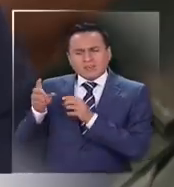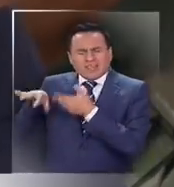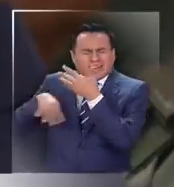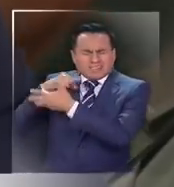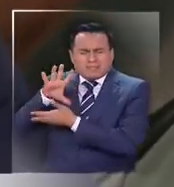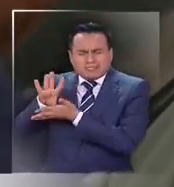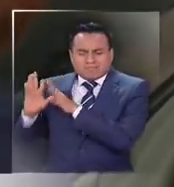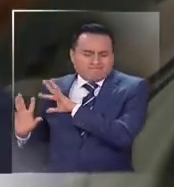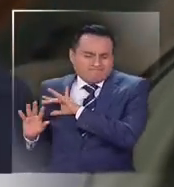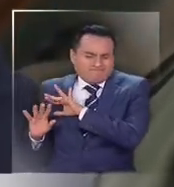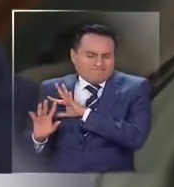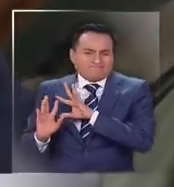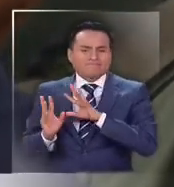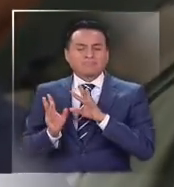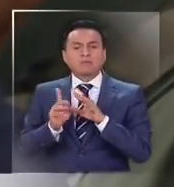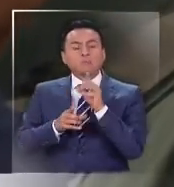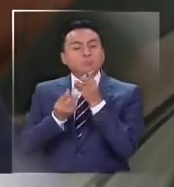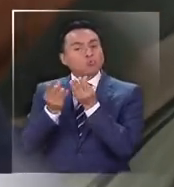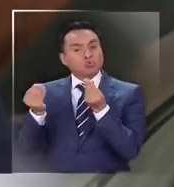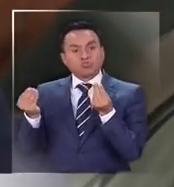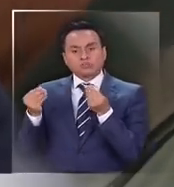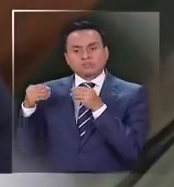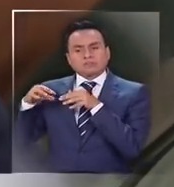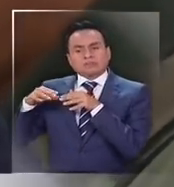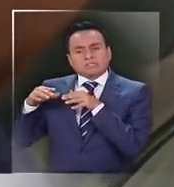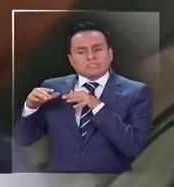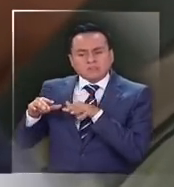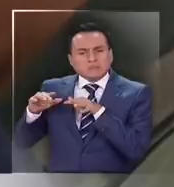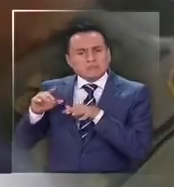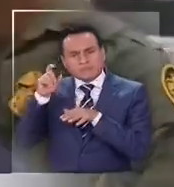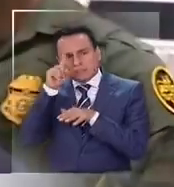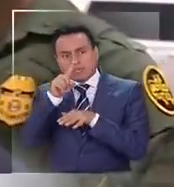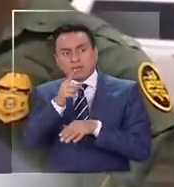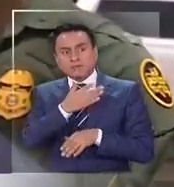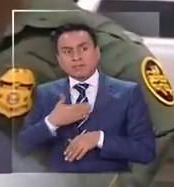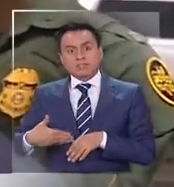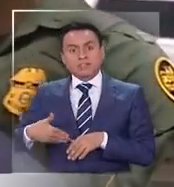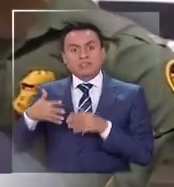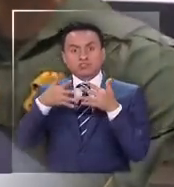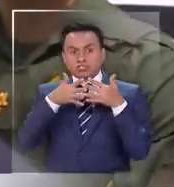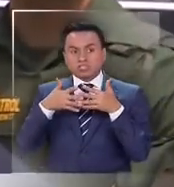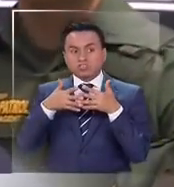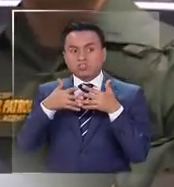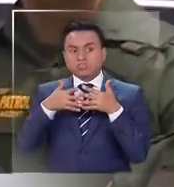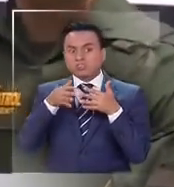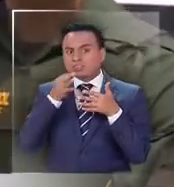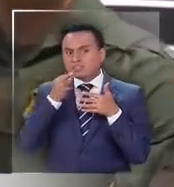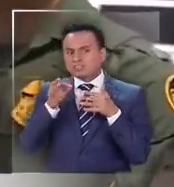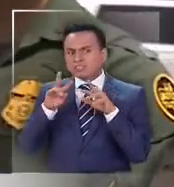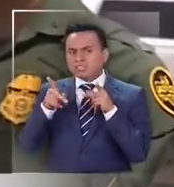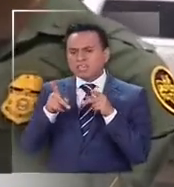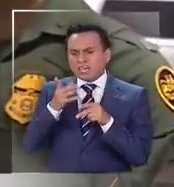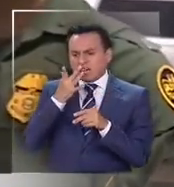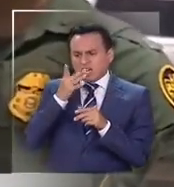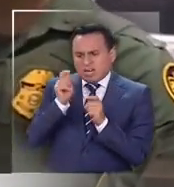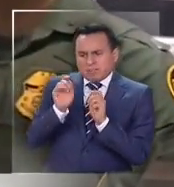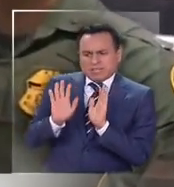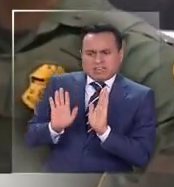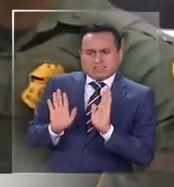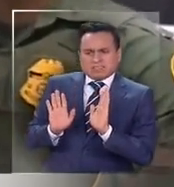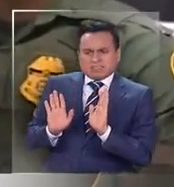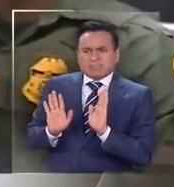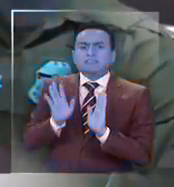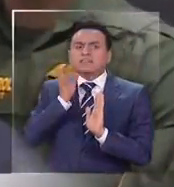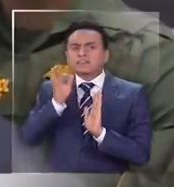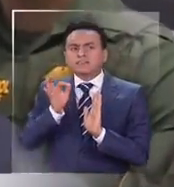violencia en sus países. Muchos se quedaron en el camino al ver que el presidente de los Estados Unidos los calificaba de amenaza y